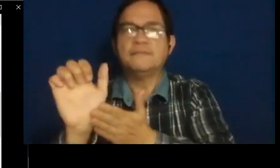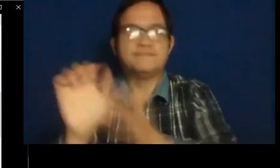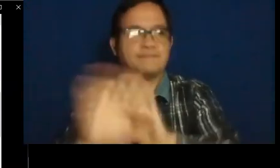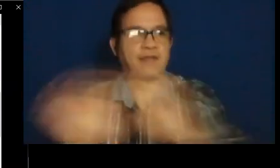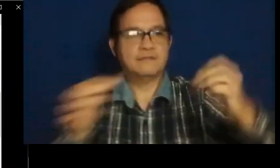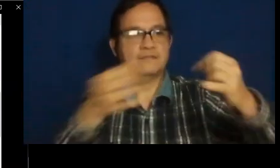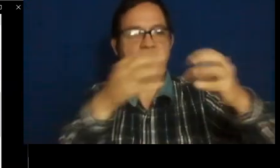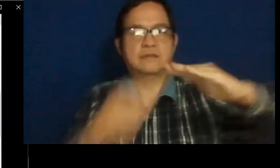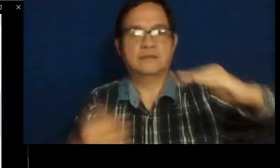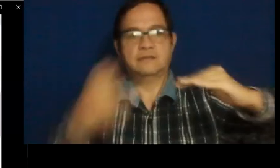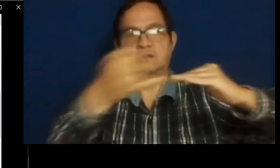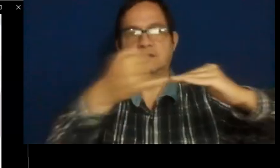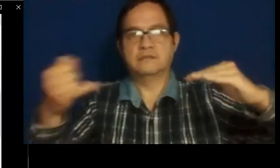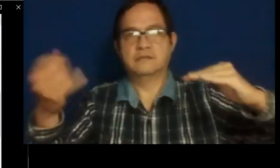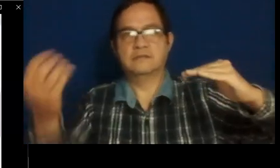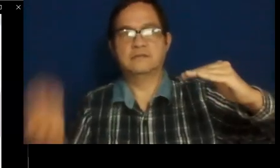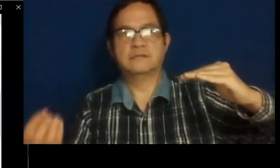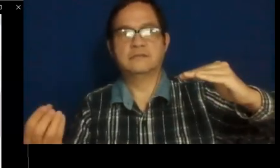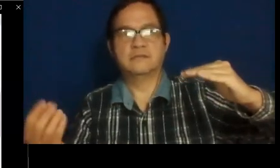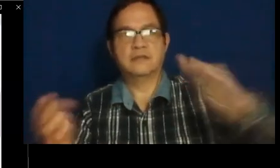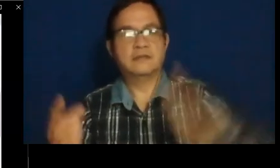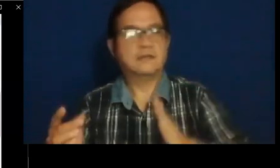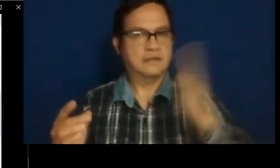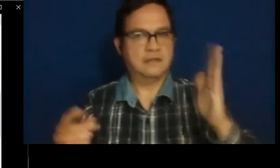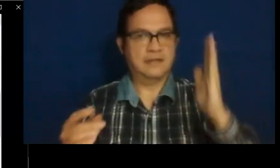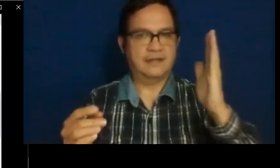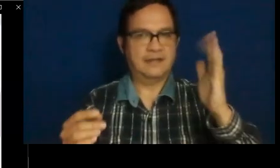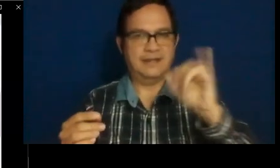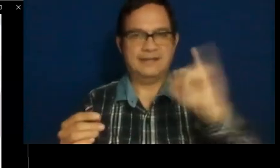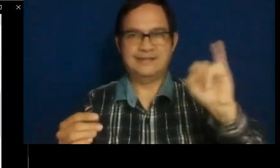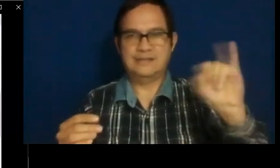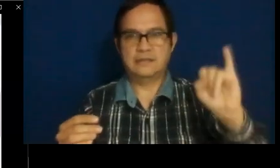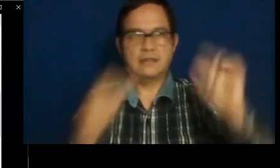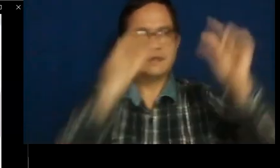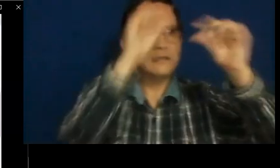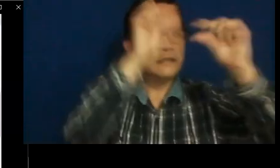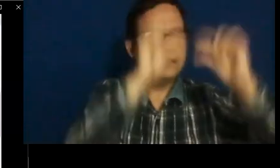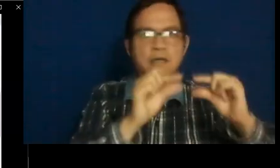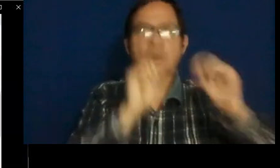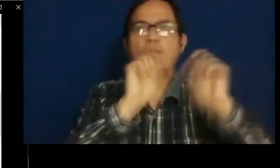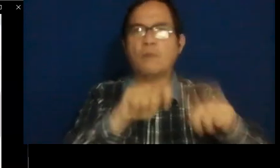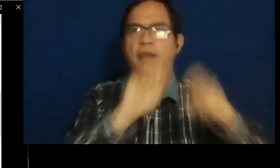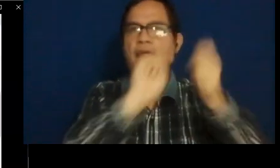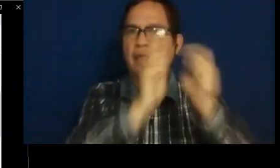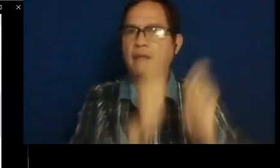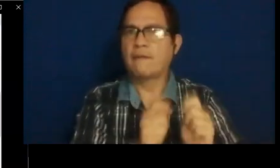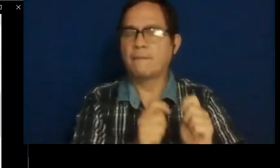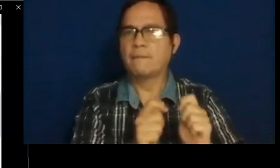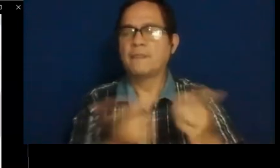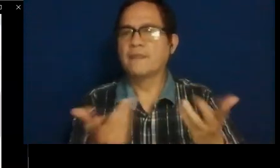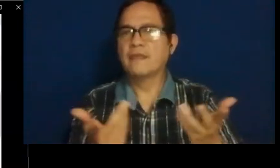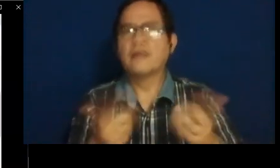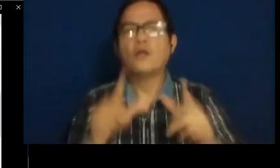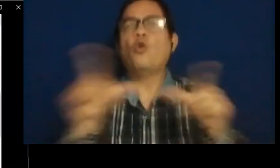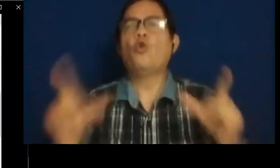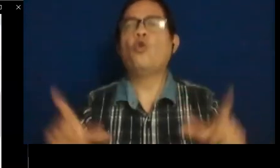costado izquierdo unos ítems que vamos a poder variar. Entonces, el primer ítem que podemos modificar es el